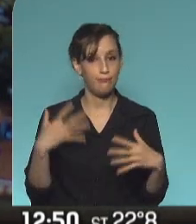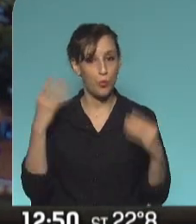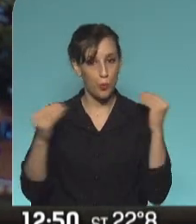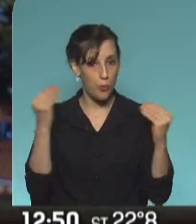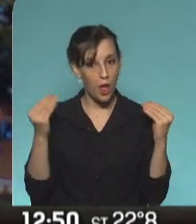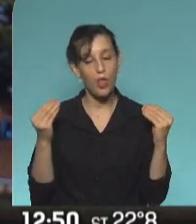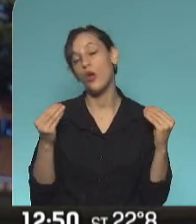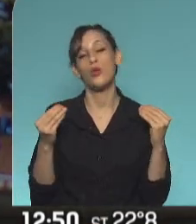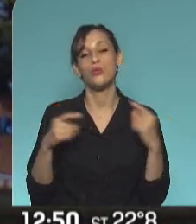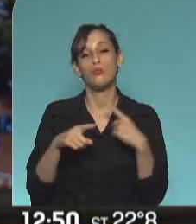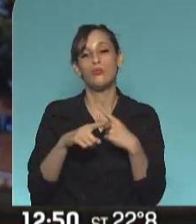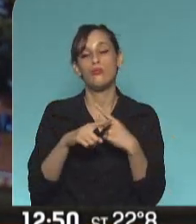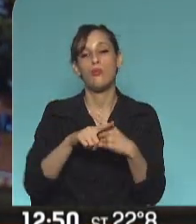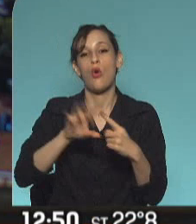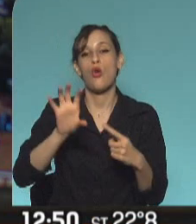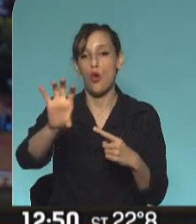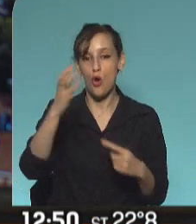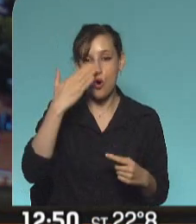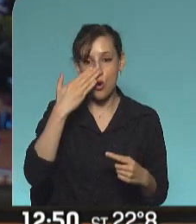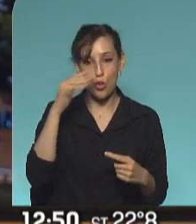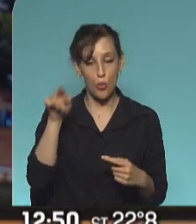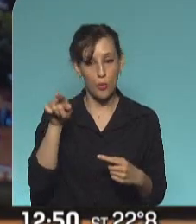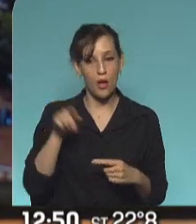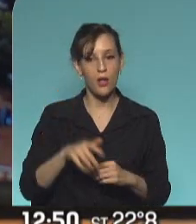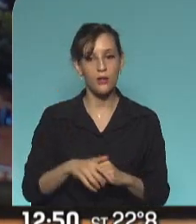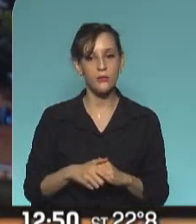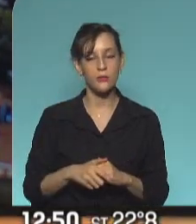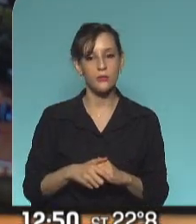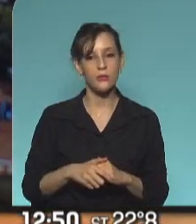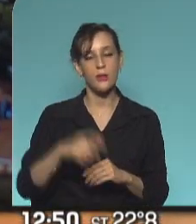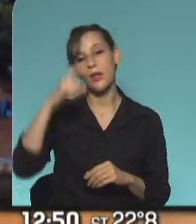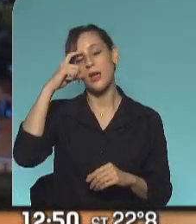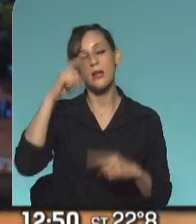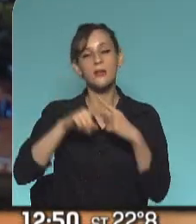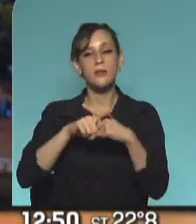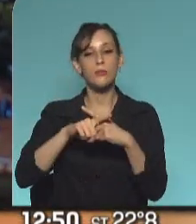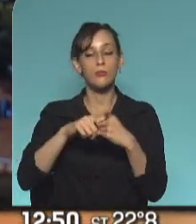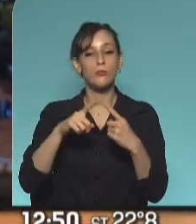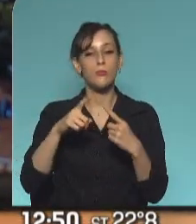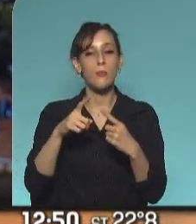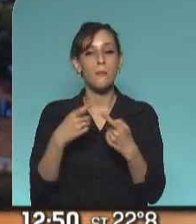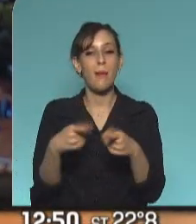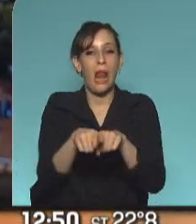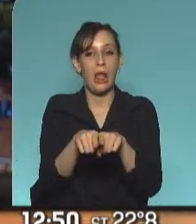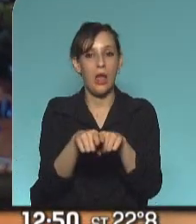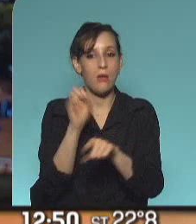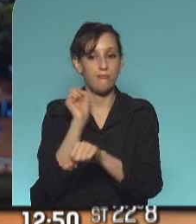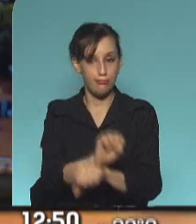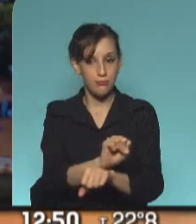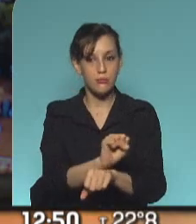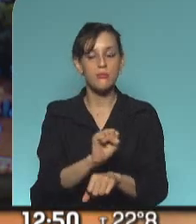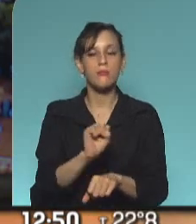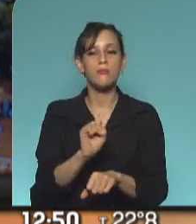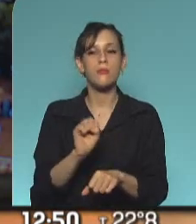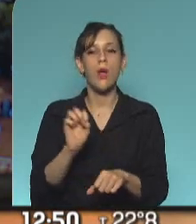provincia de córdoba se ha detenido a quien fue su expareja en las últimas horas y de hace 45 días que no